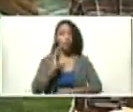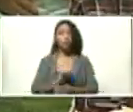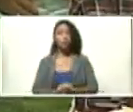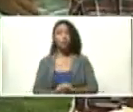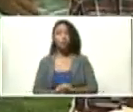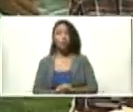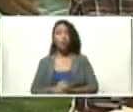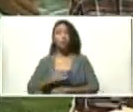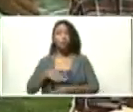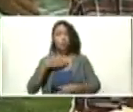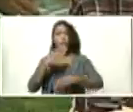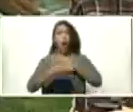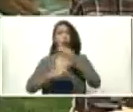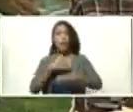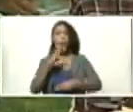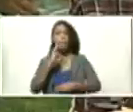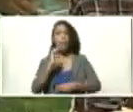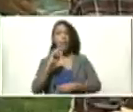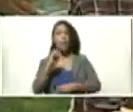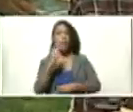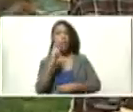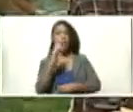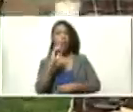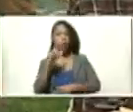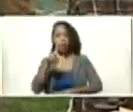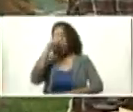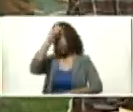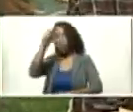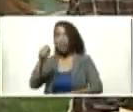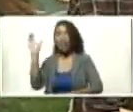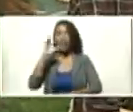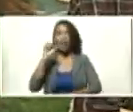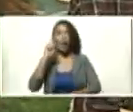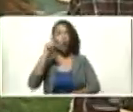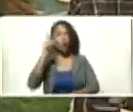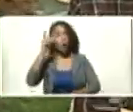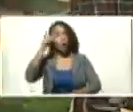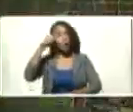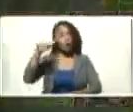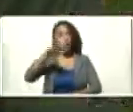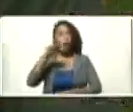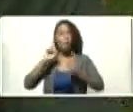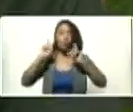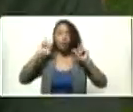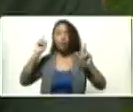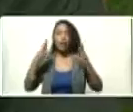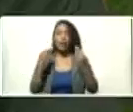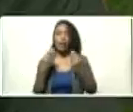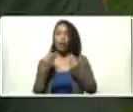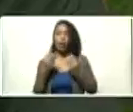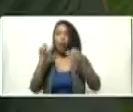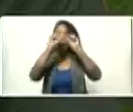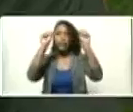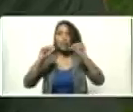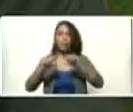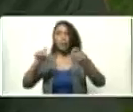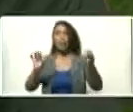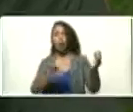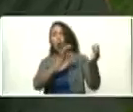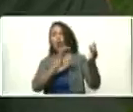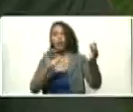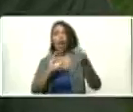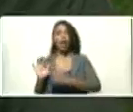pudiéramos llevar también allá que nos reconozcan que Caracas es una ciudad musical, tanto por el sistema de orquesta que está